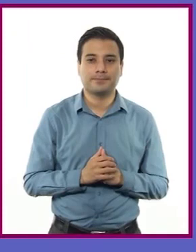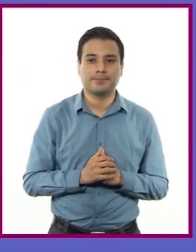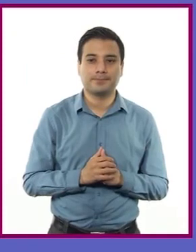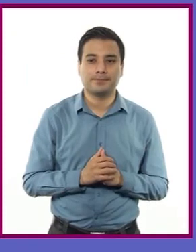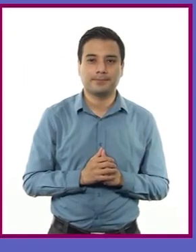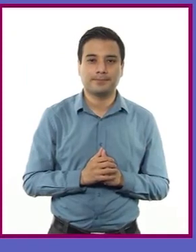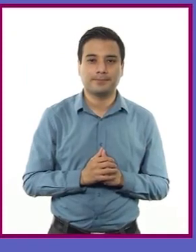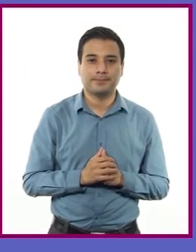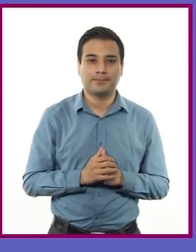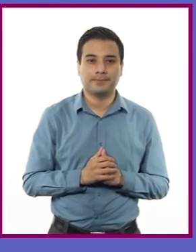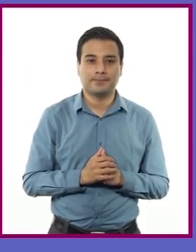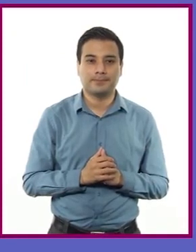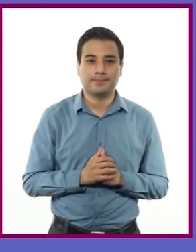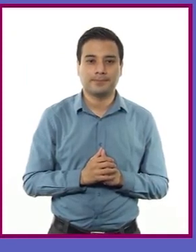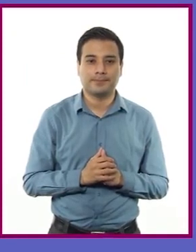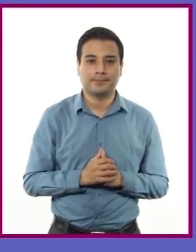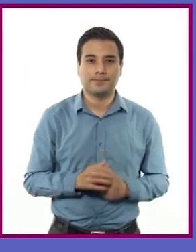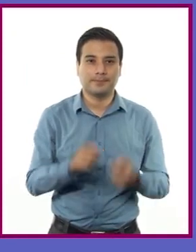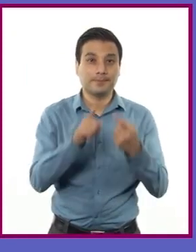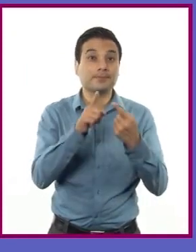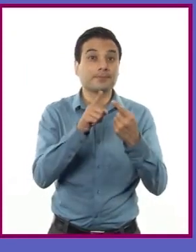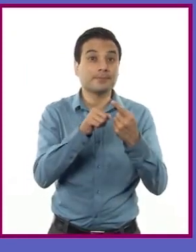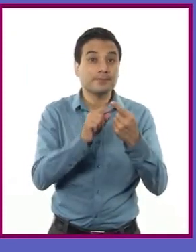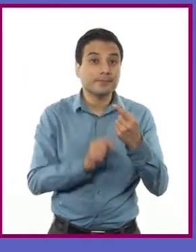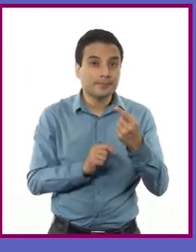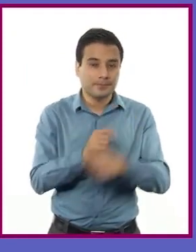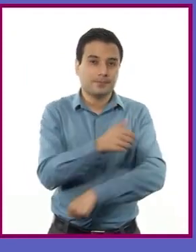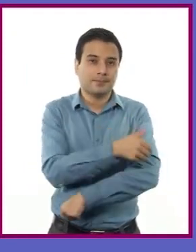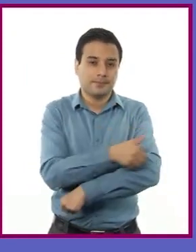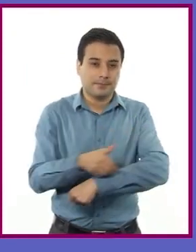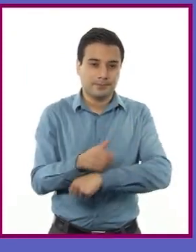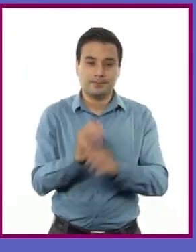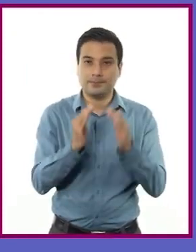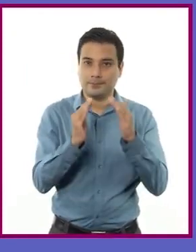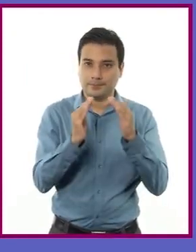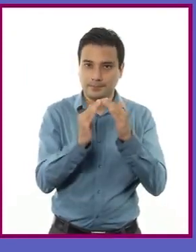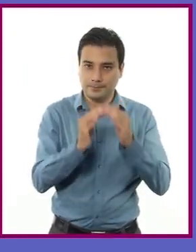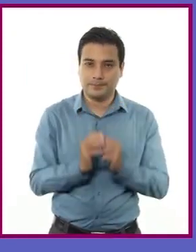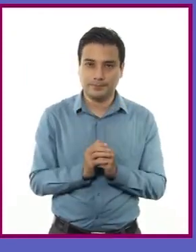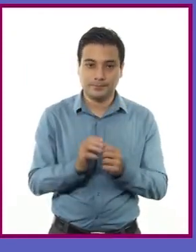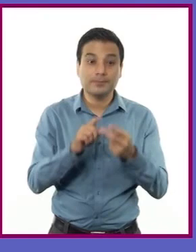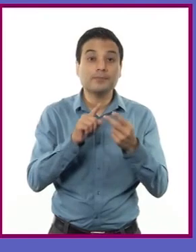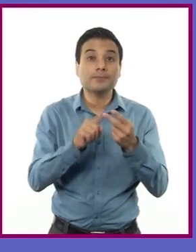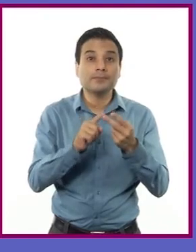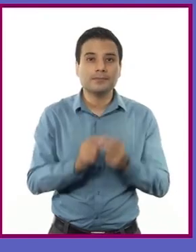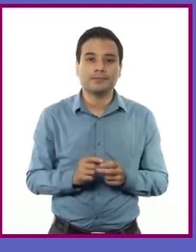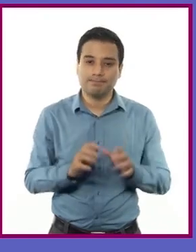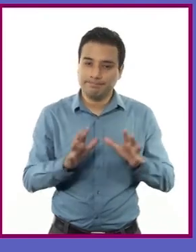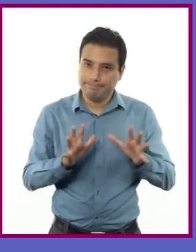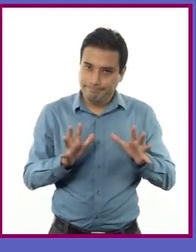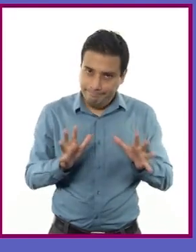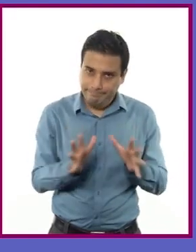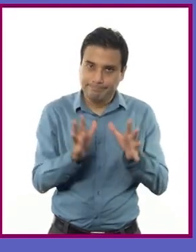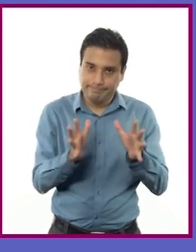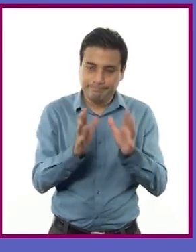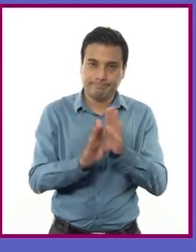Calpulli, casa de una familia. Fomentar, favorecer el desarrollo de